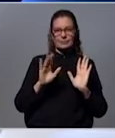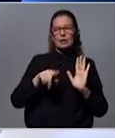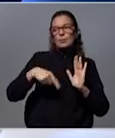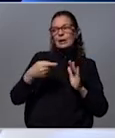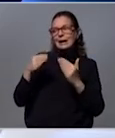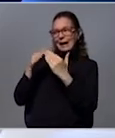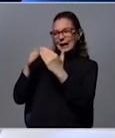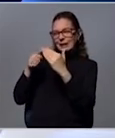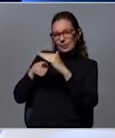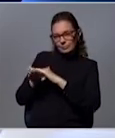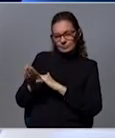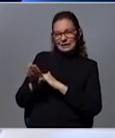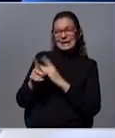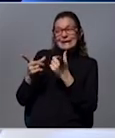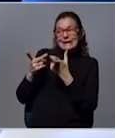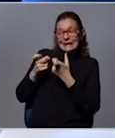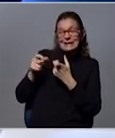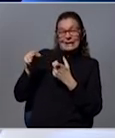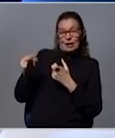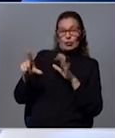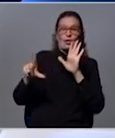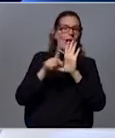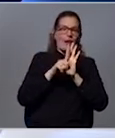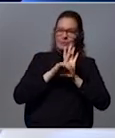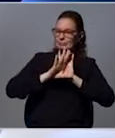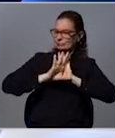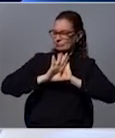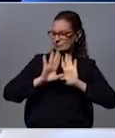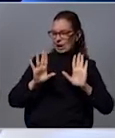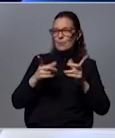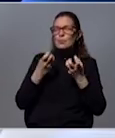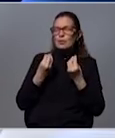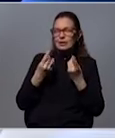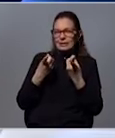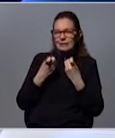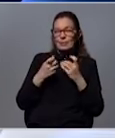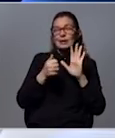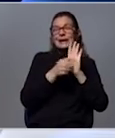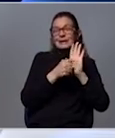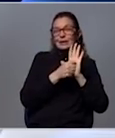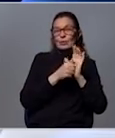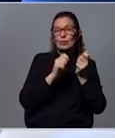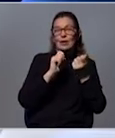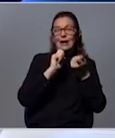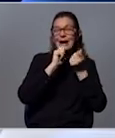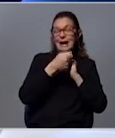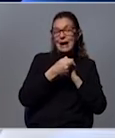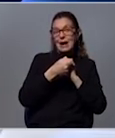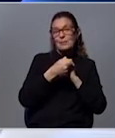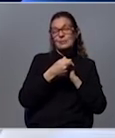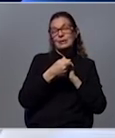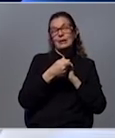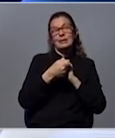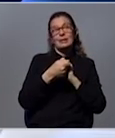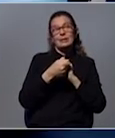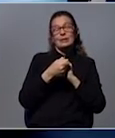nocturno necesita necesariamente de ley porque el por qué porque el artículo la modificación se dice no obstante la ley podrá regular